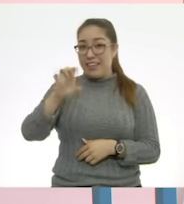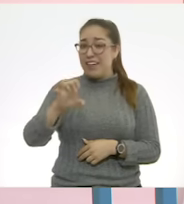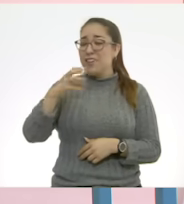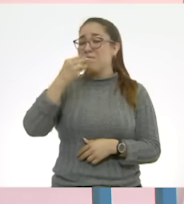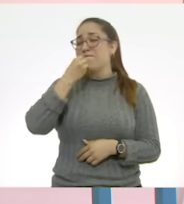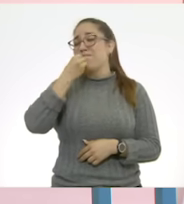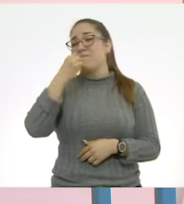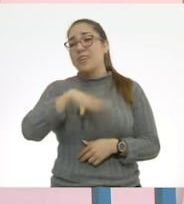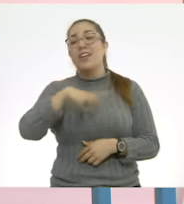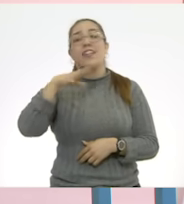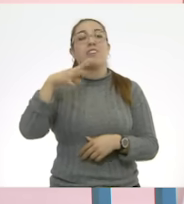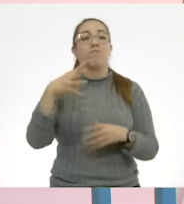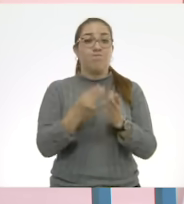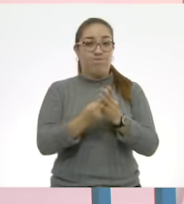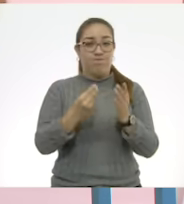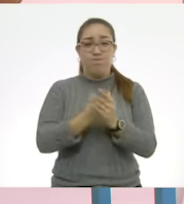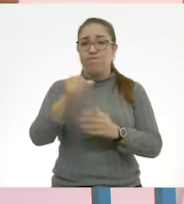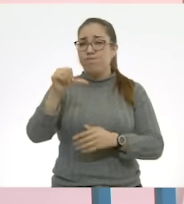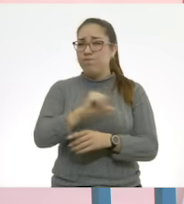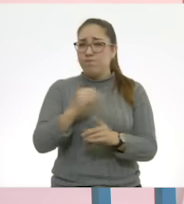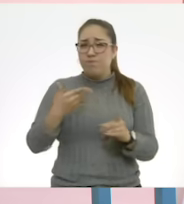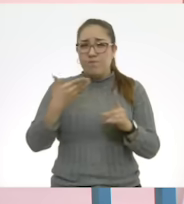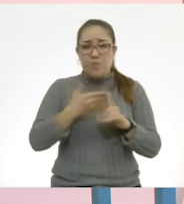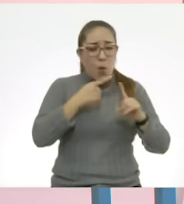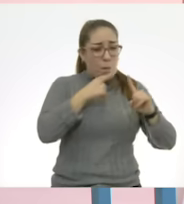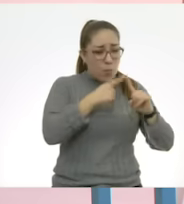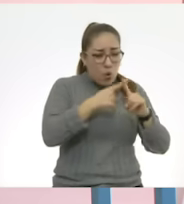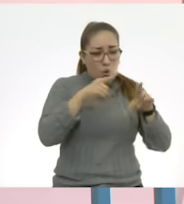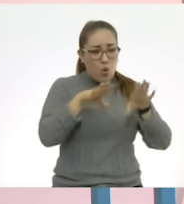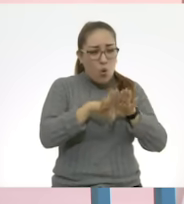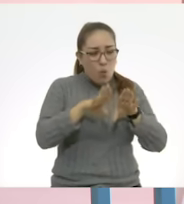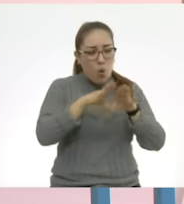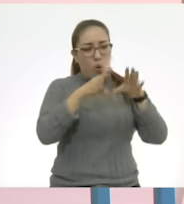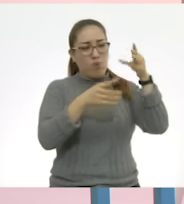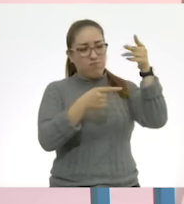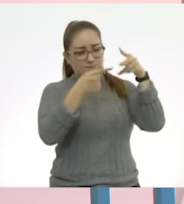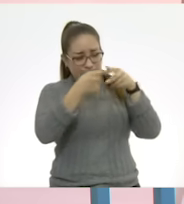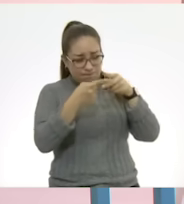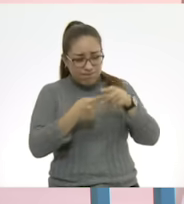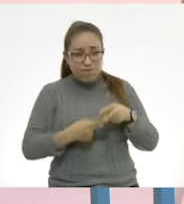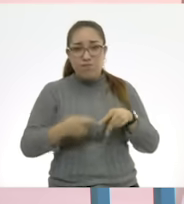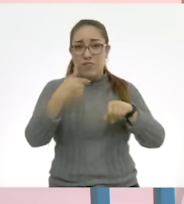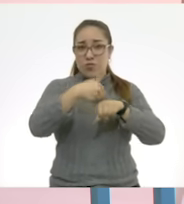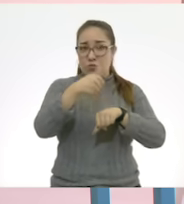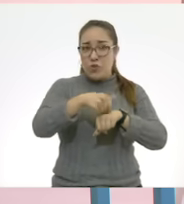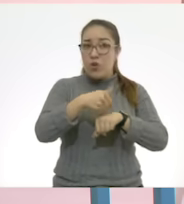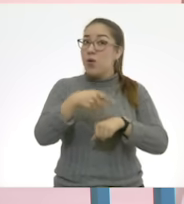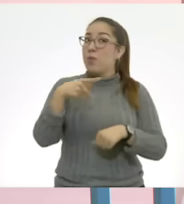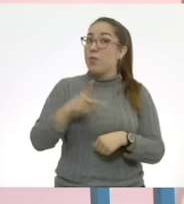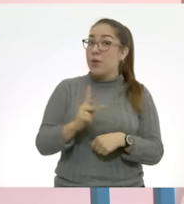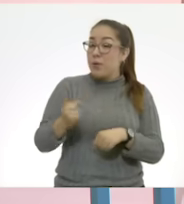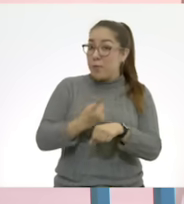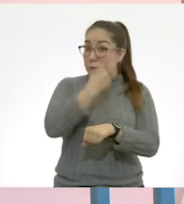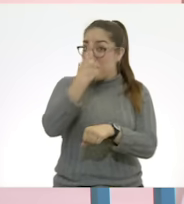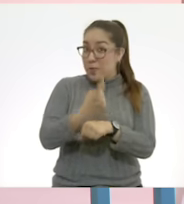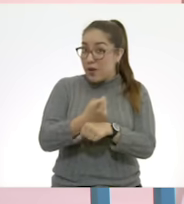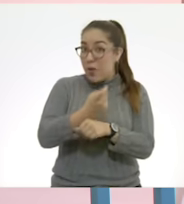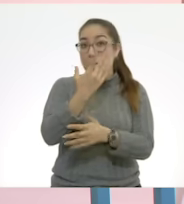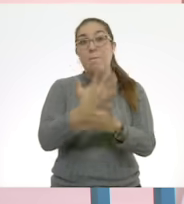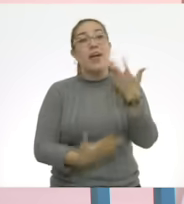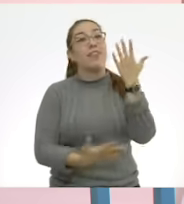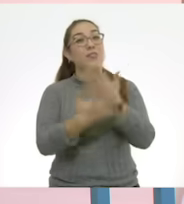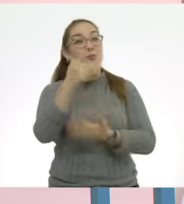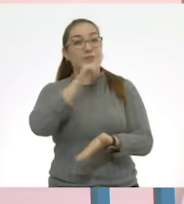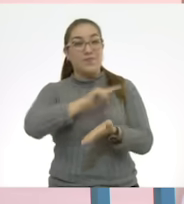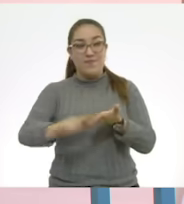tema es armar multiplicaciones. Imagínense todo lo que vamos a aprender. Pero antes, ¿ya se lavaron las manos?